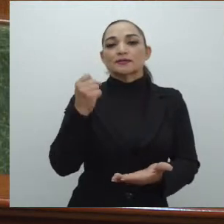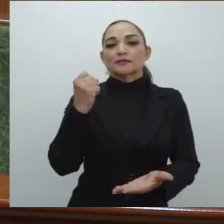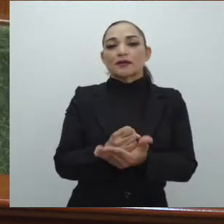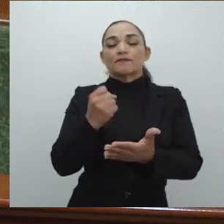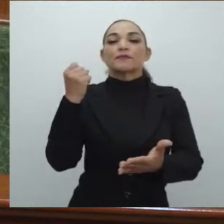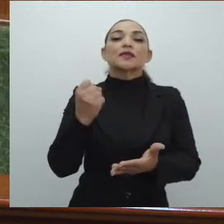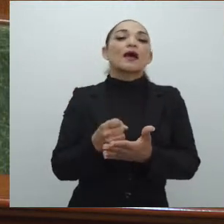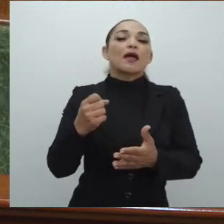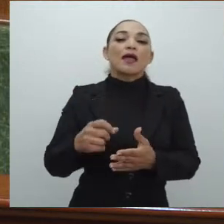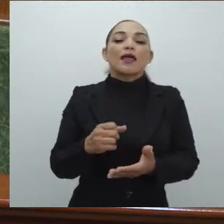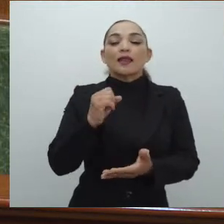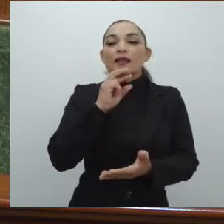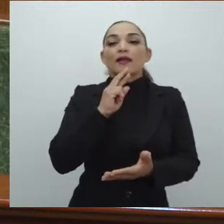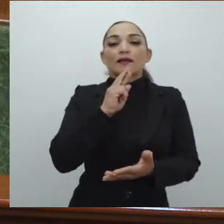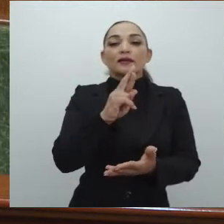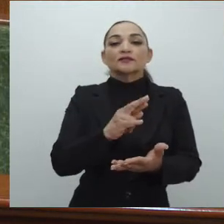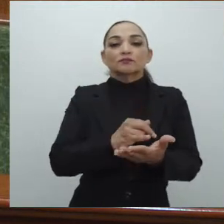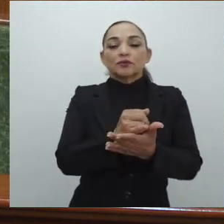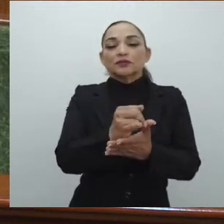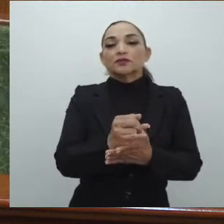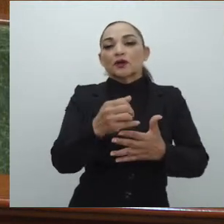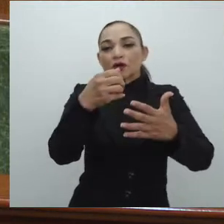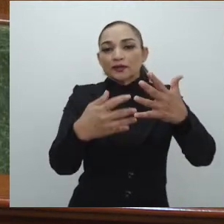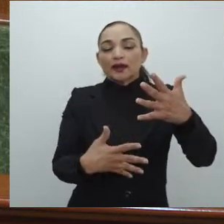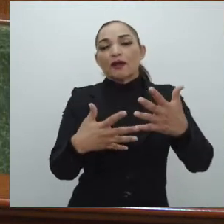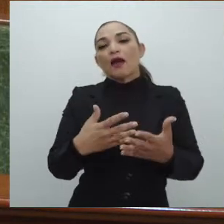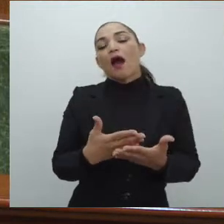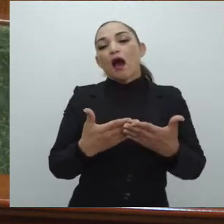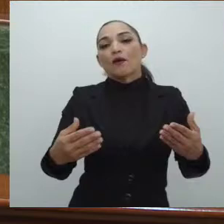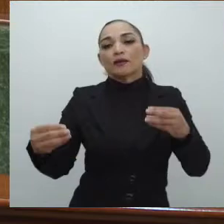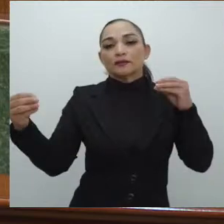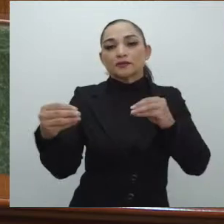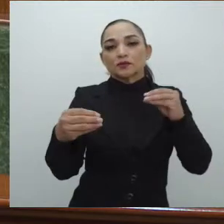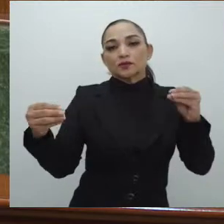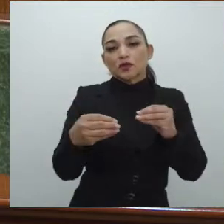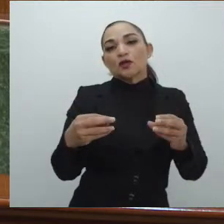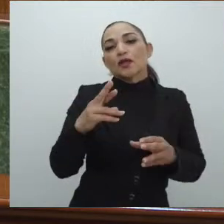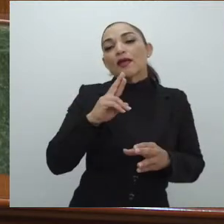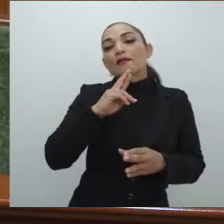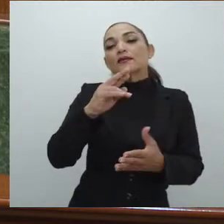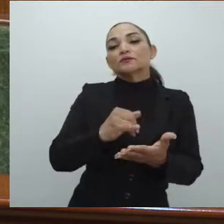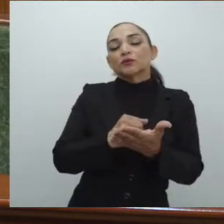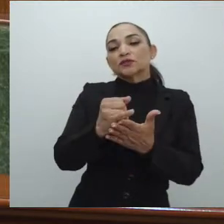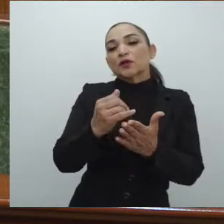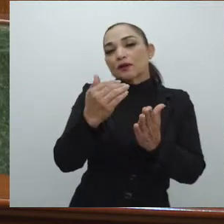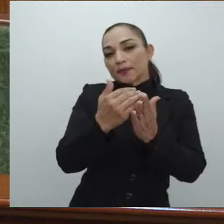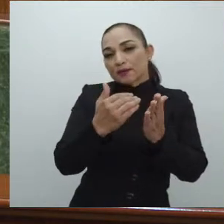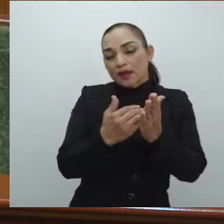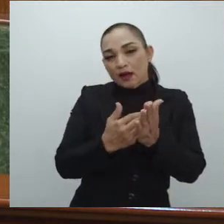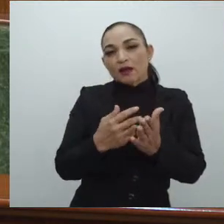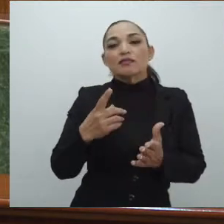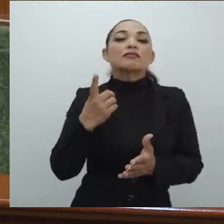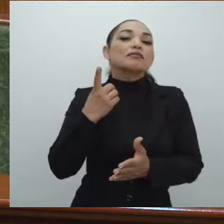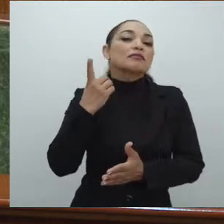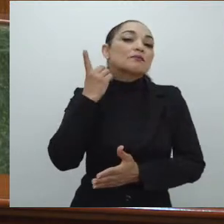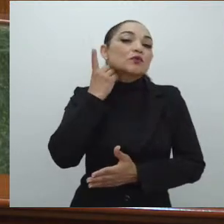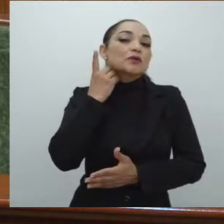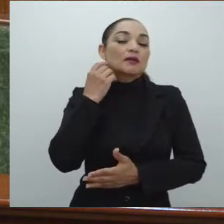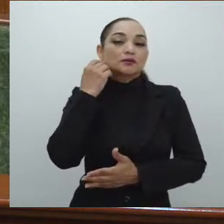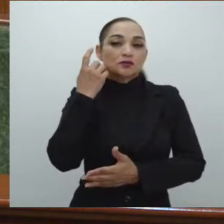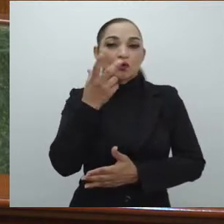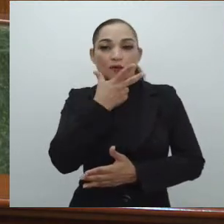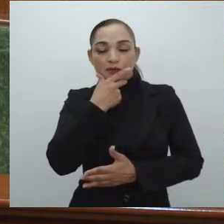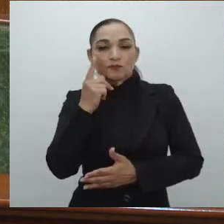dictamen en lo particular. Las diputadas y los diputados que deseen intervenir en la discusión deberán anotarse previamente separando los artículos en los que quieran